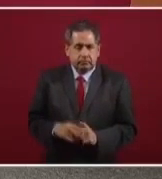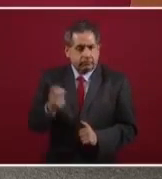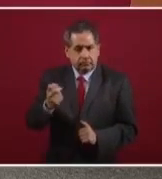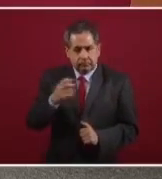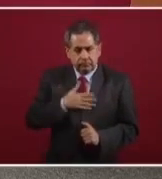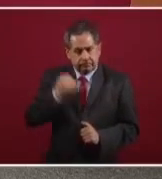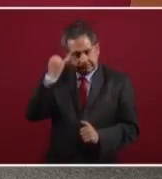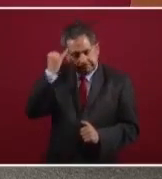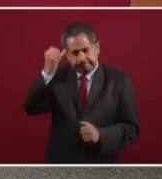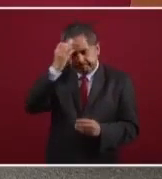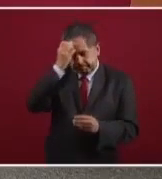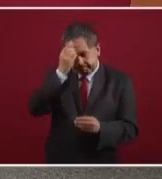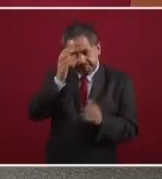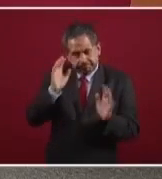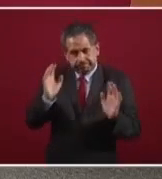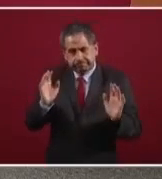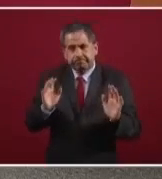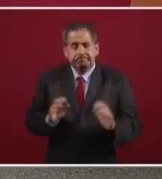Esa es mi reflexión.